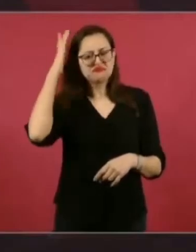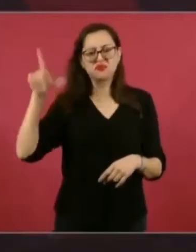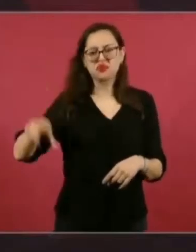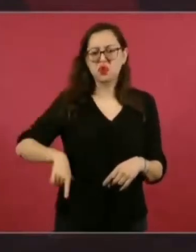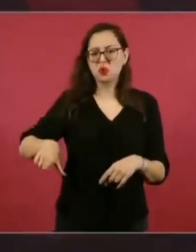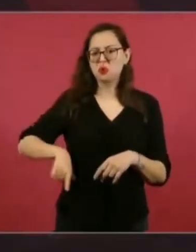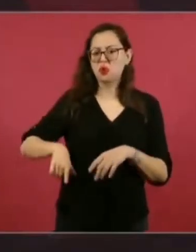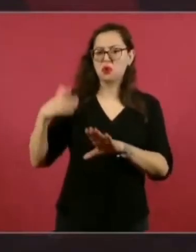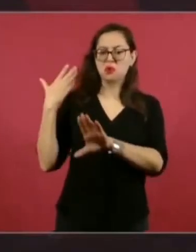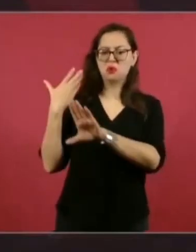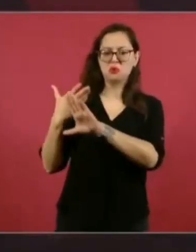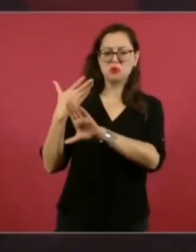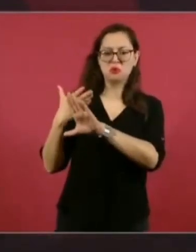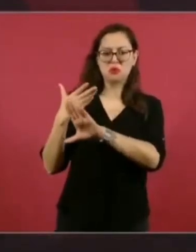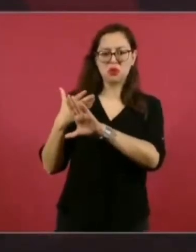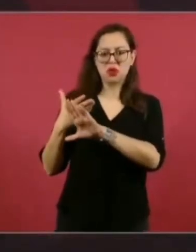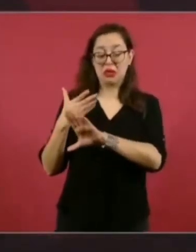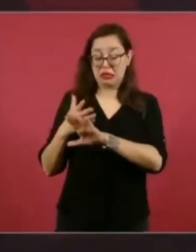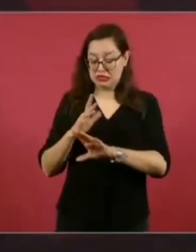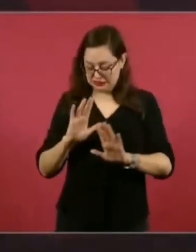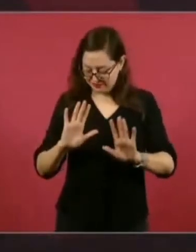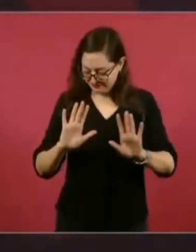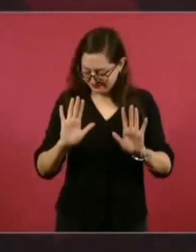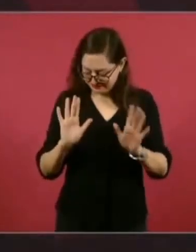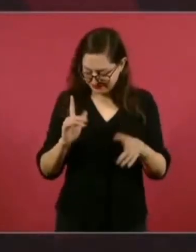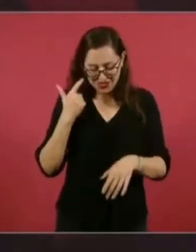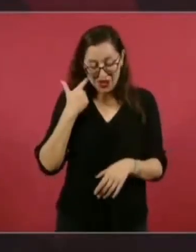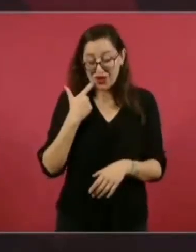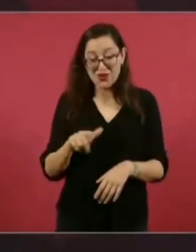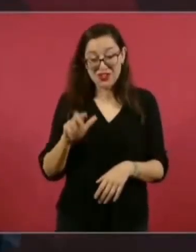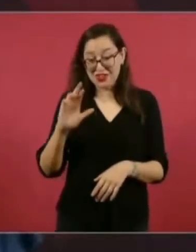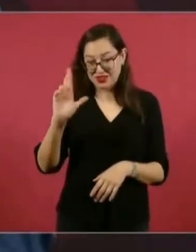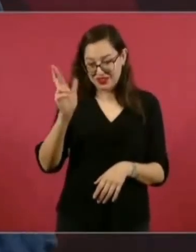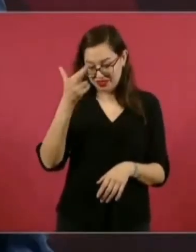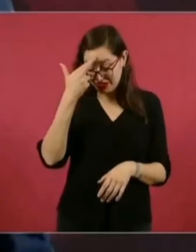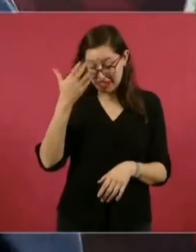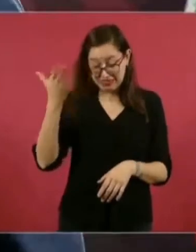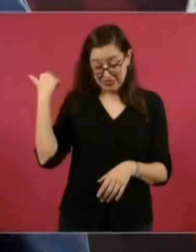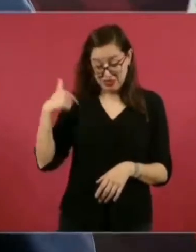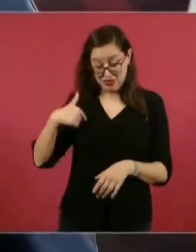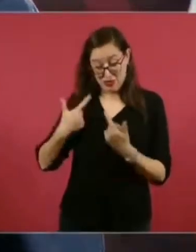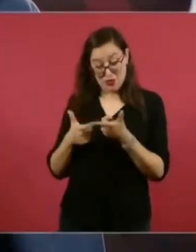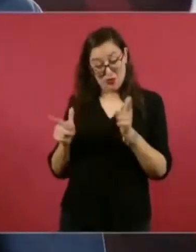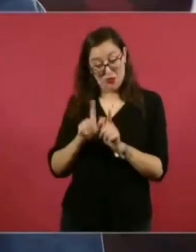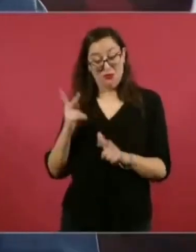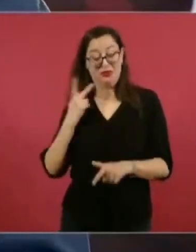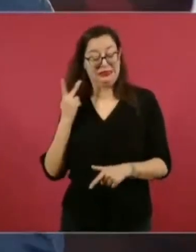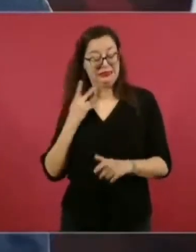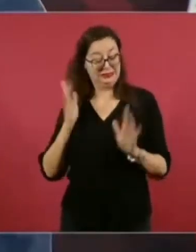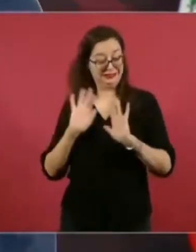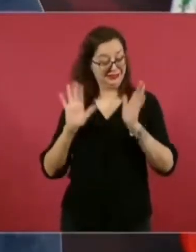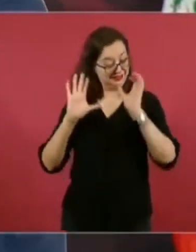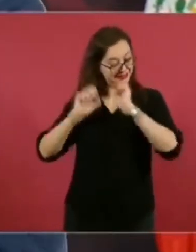no sé, no quiero tampoco acordarme de qué partido era yo dirigente entonces,